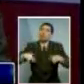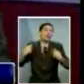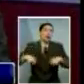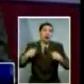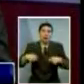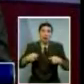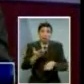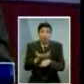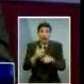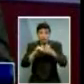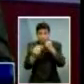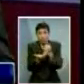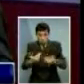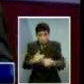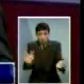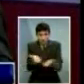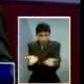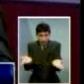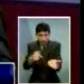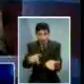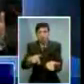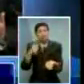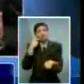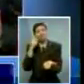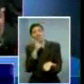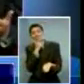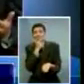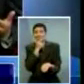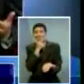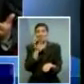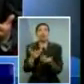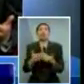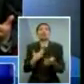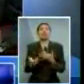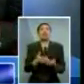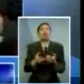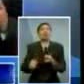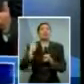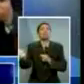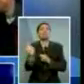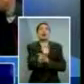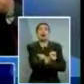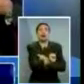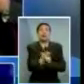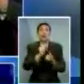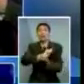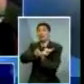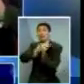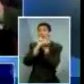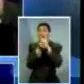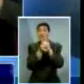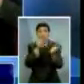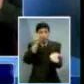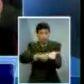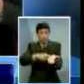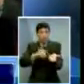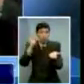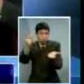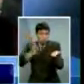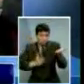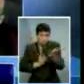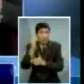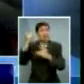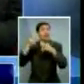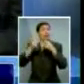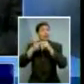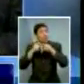libre disponibilidad, uno tiene que decir de dónde van a salir los recursos. Si la reforma tributaria que se va a empezar a discutir